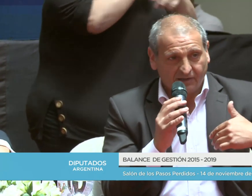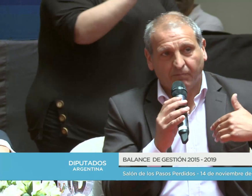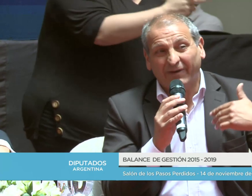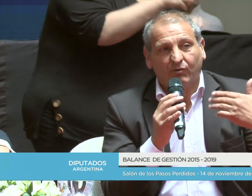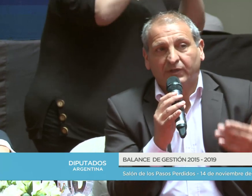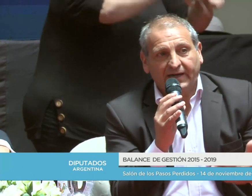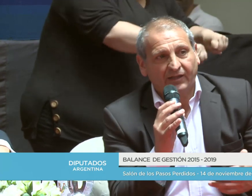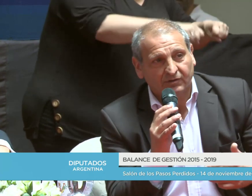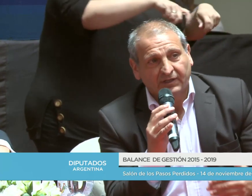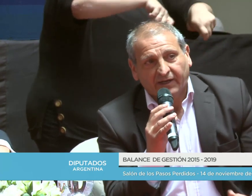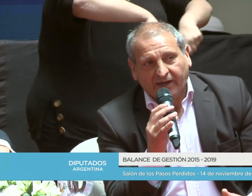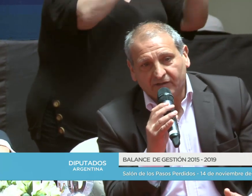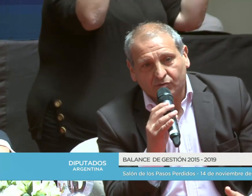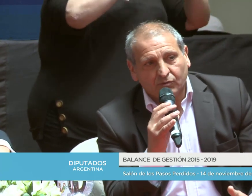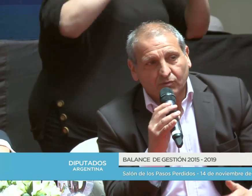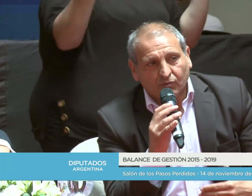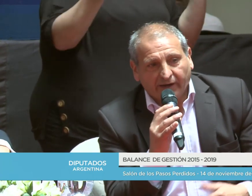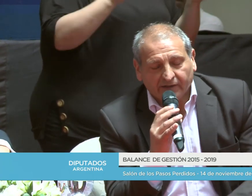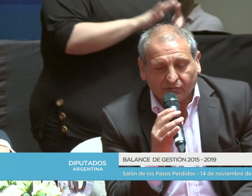fuera perjudicado